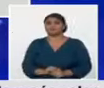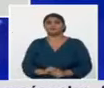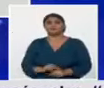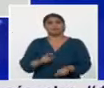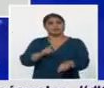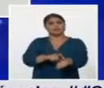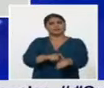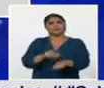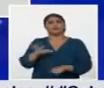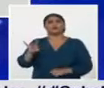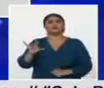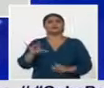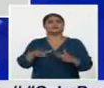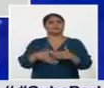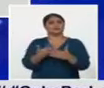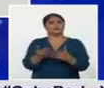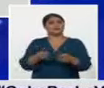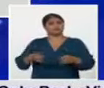podemos decir que el